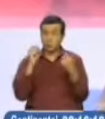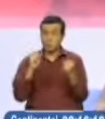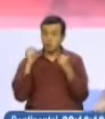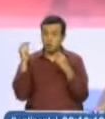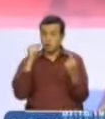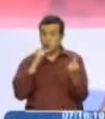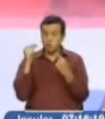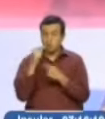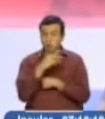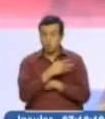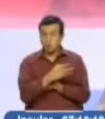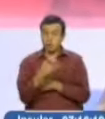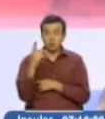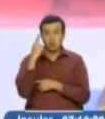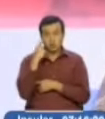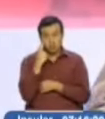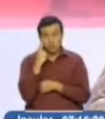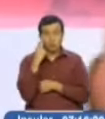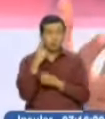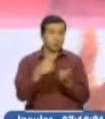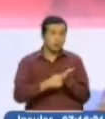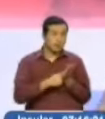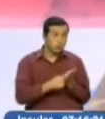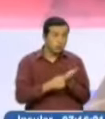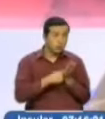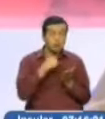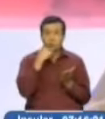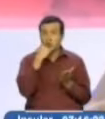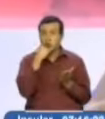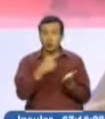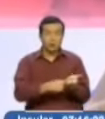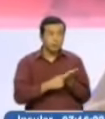fuertes y ahí es donde pueden cocinarse o pueden intentarse